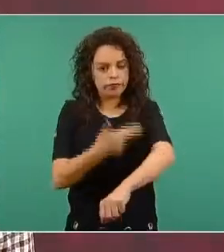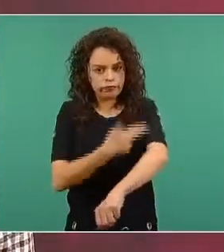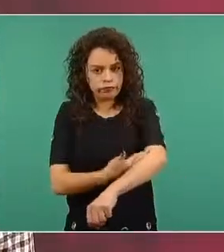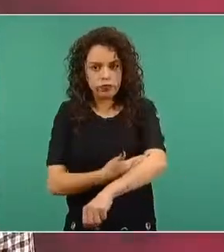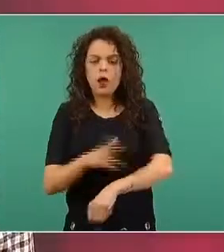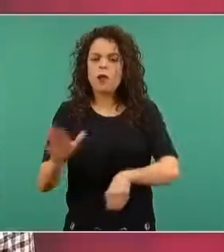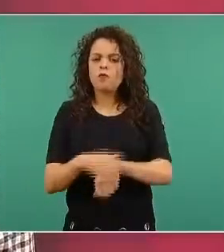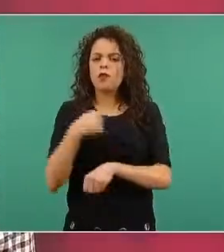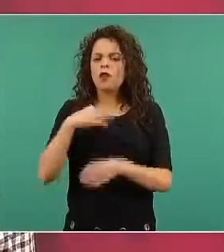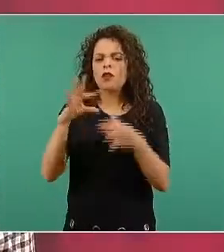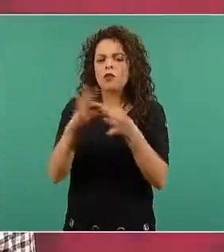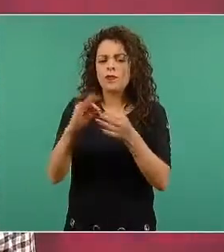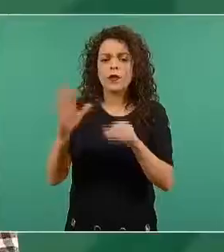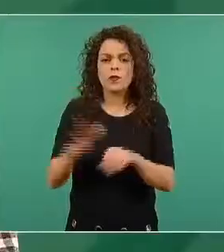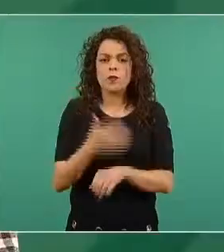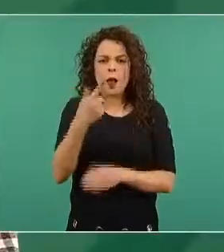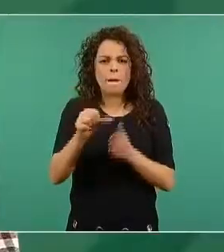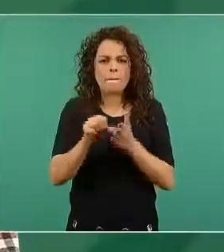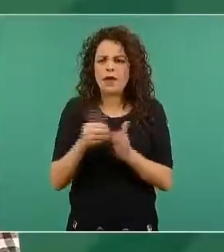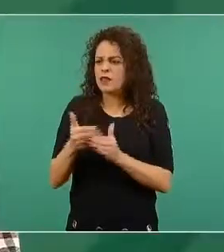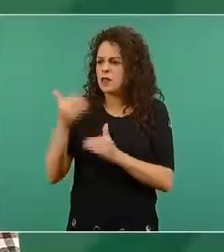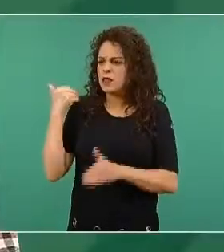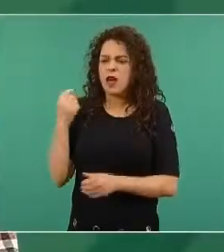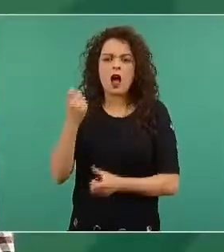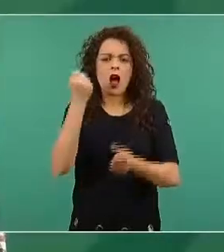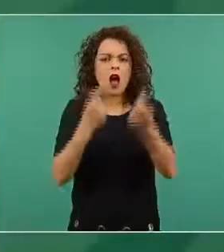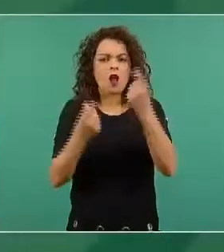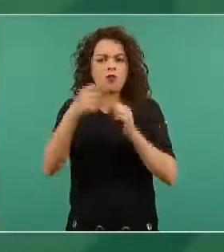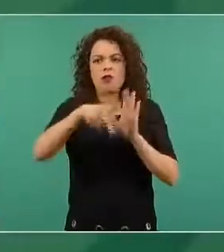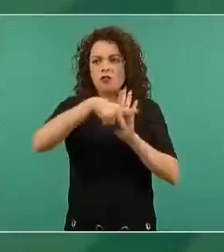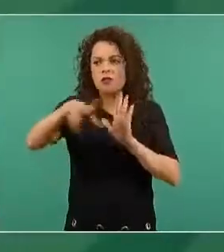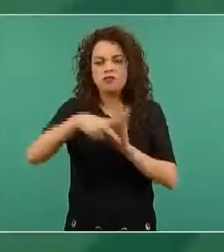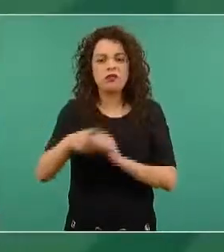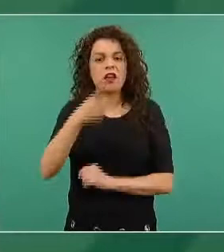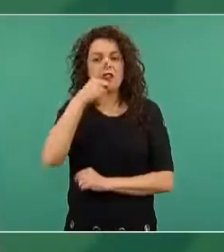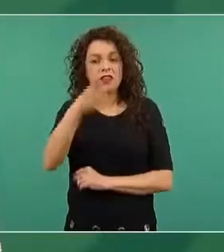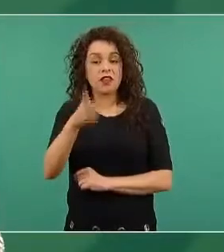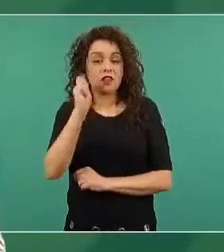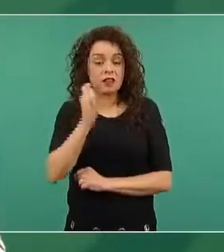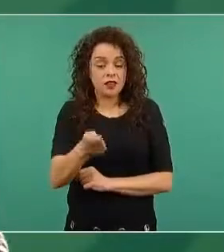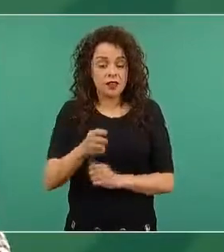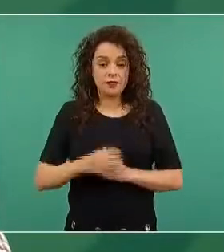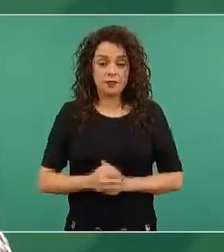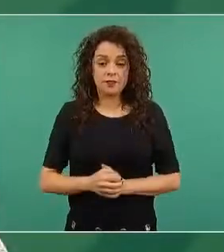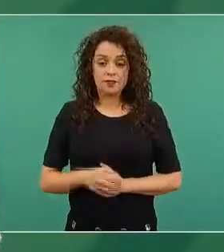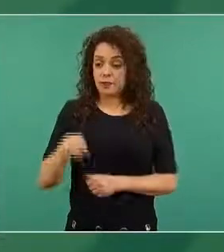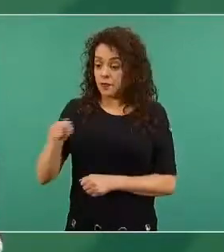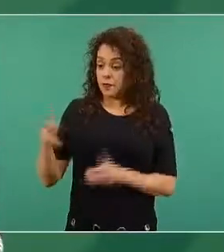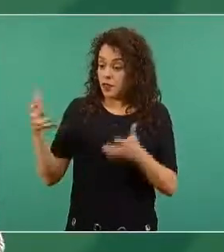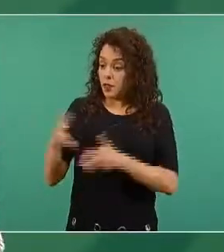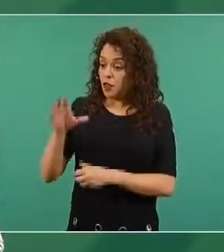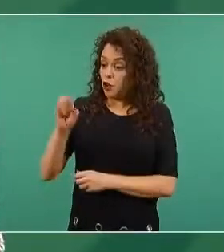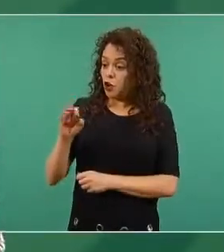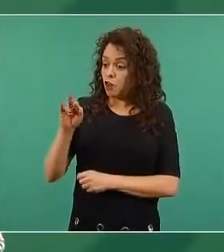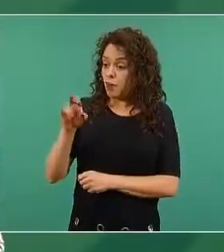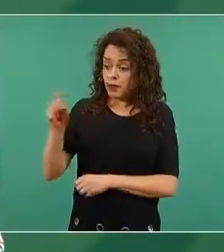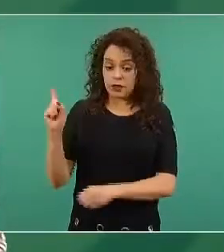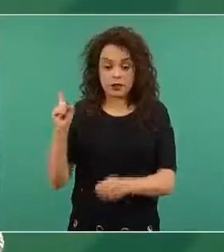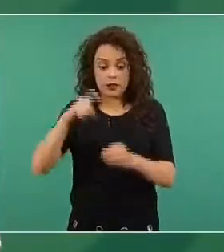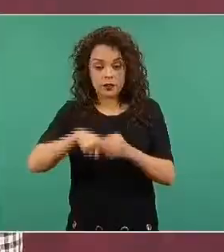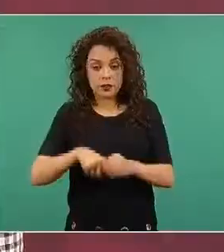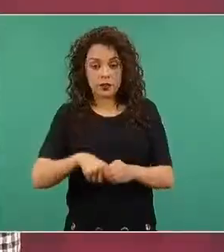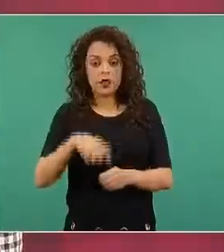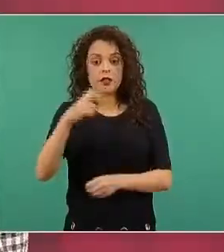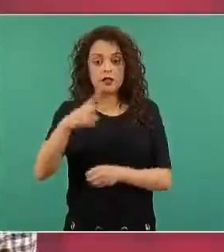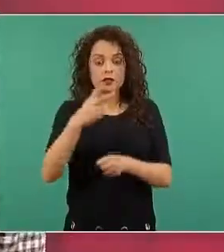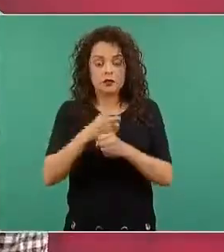algunos meses por parte de algunos medios respecto a la adscripción de COFEPRIS a la Subsecretaría de Prevención y